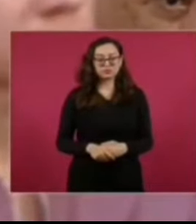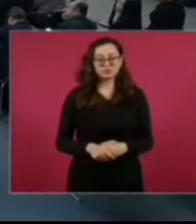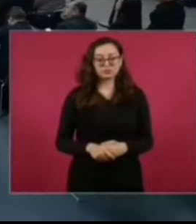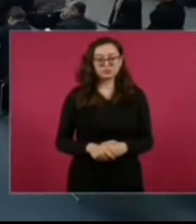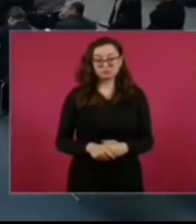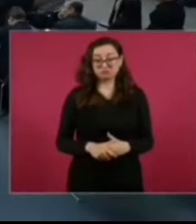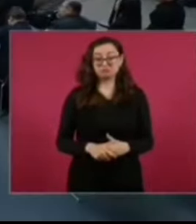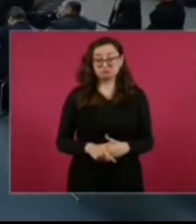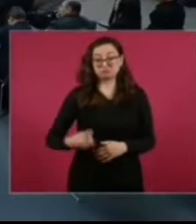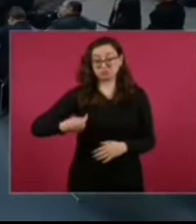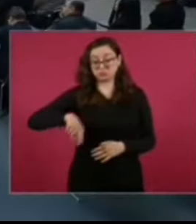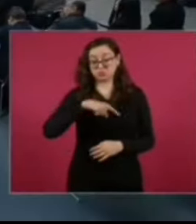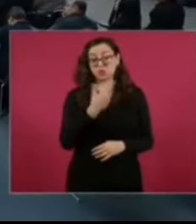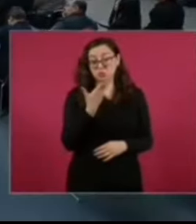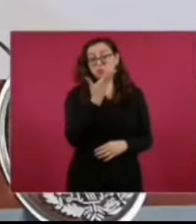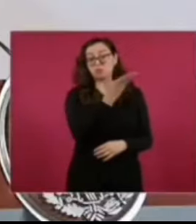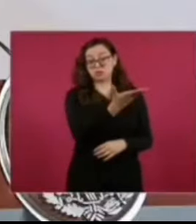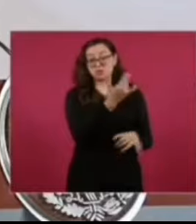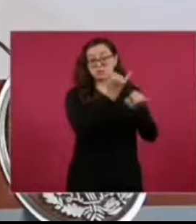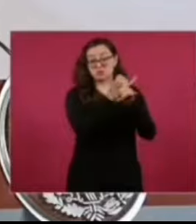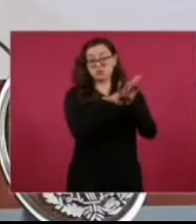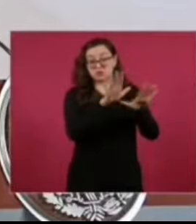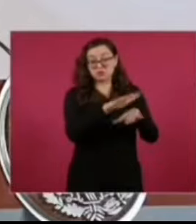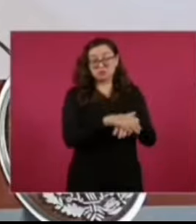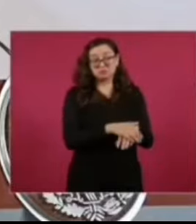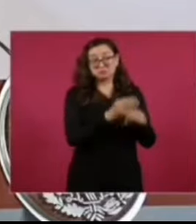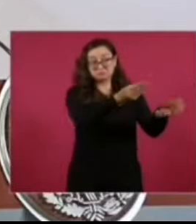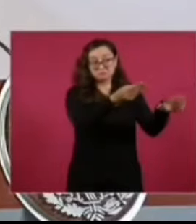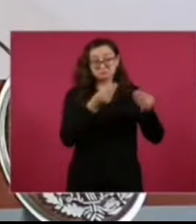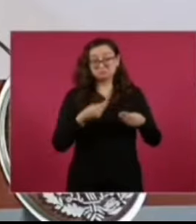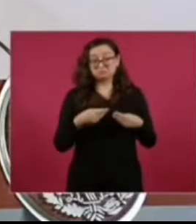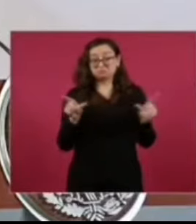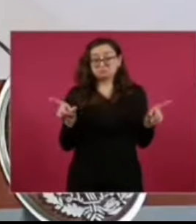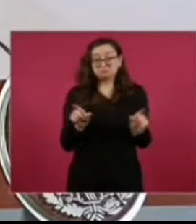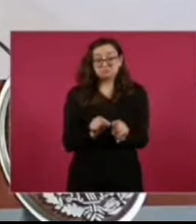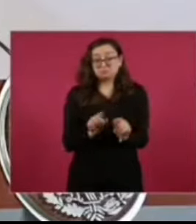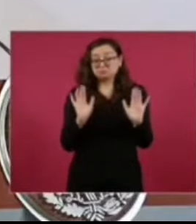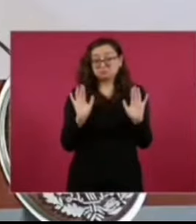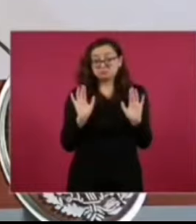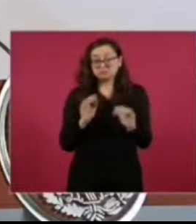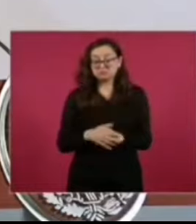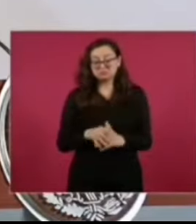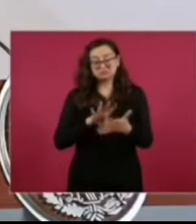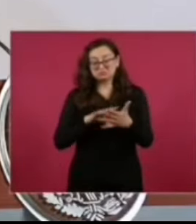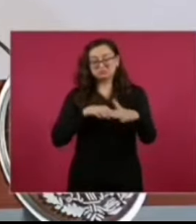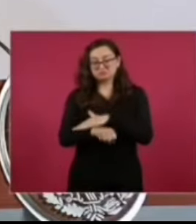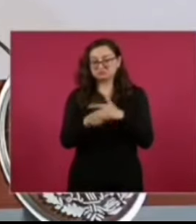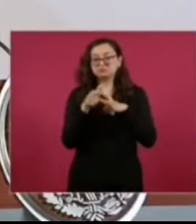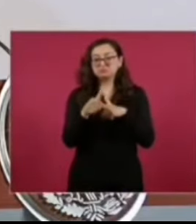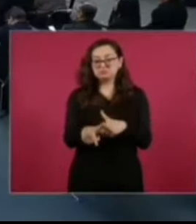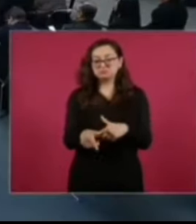sí la solicitamos y solamente nos dijeron que estaba en manos, que seguía en manos de las autoridades